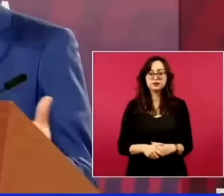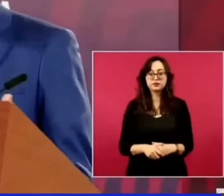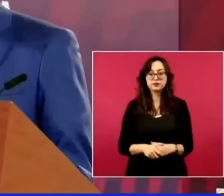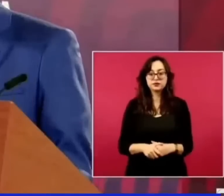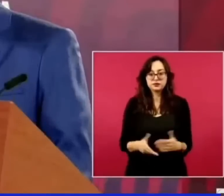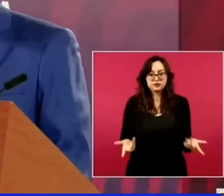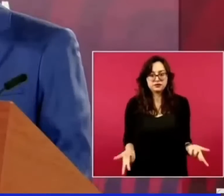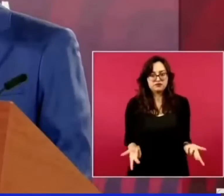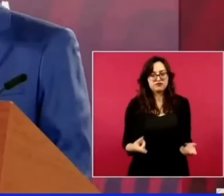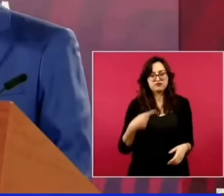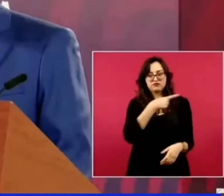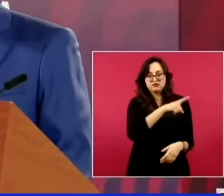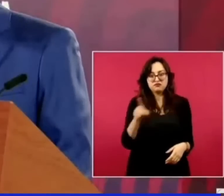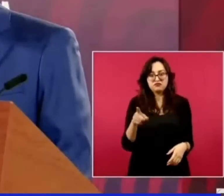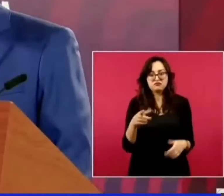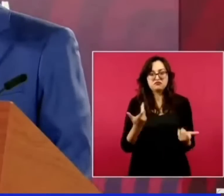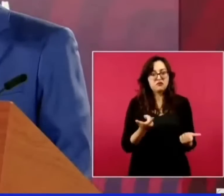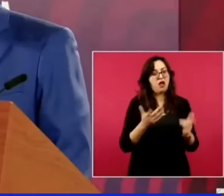habido.